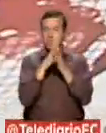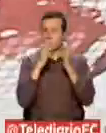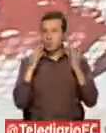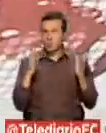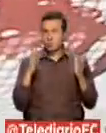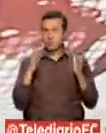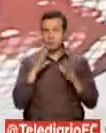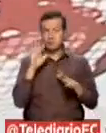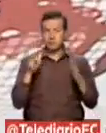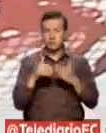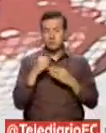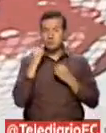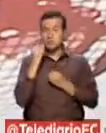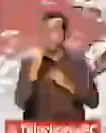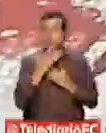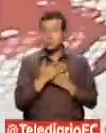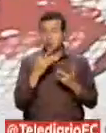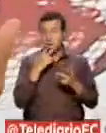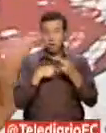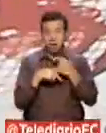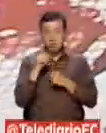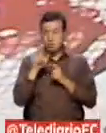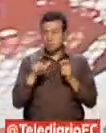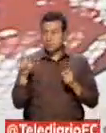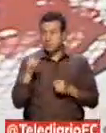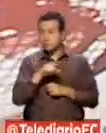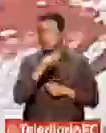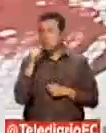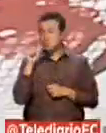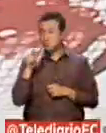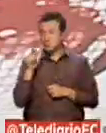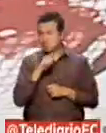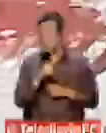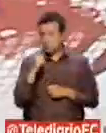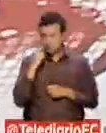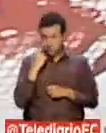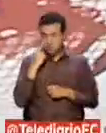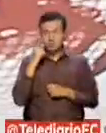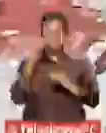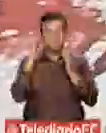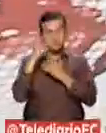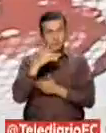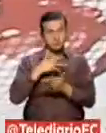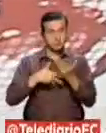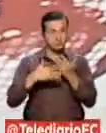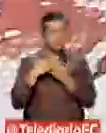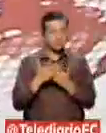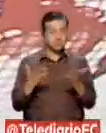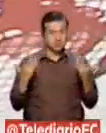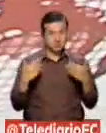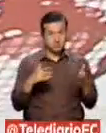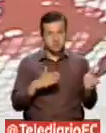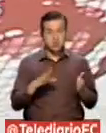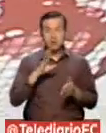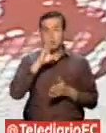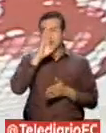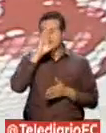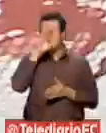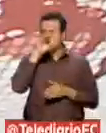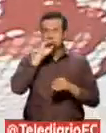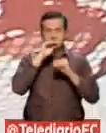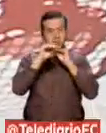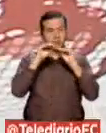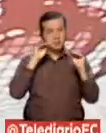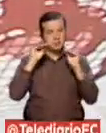que la información pues circule en forma falsa mientras haya gente que las comparta, ¿sí? Y por eso es que yo siempre insisto que